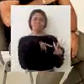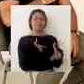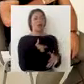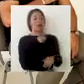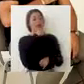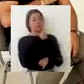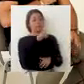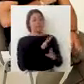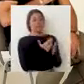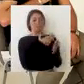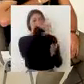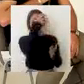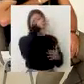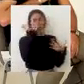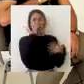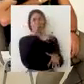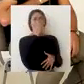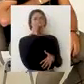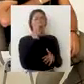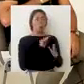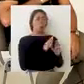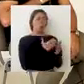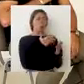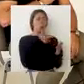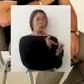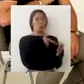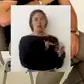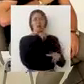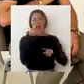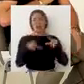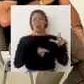Dungeon Master o Master de o directores de juego.